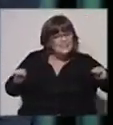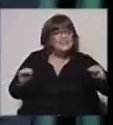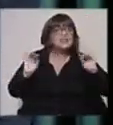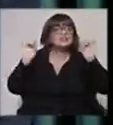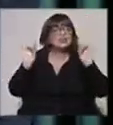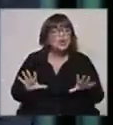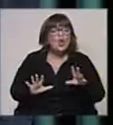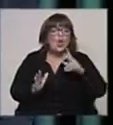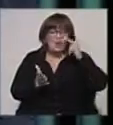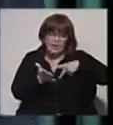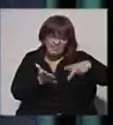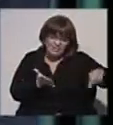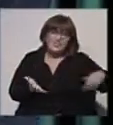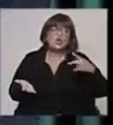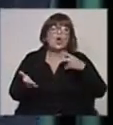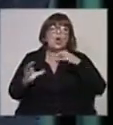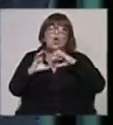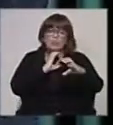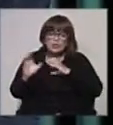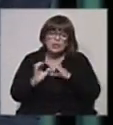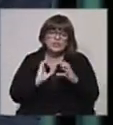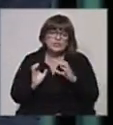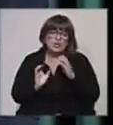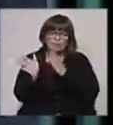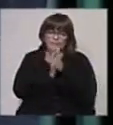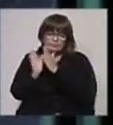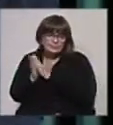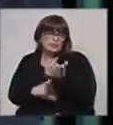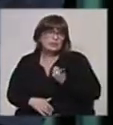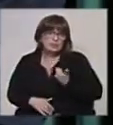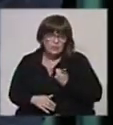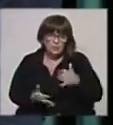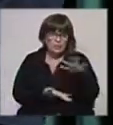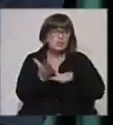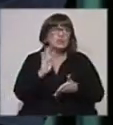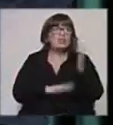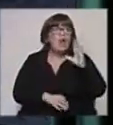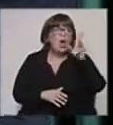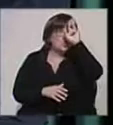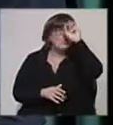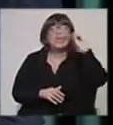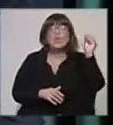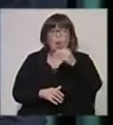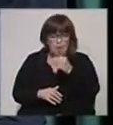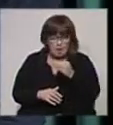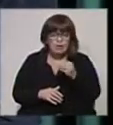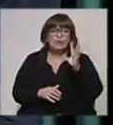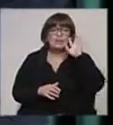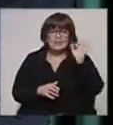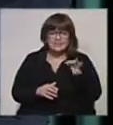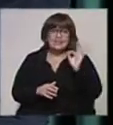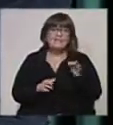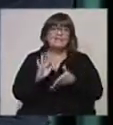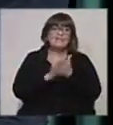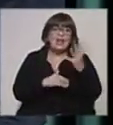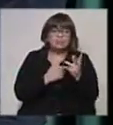serio de comunicación, de evacuación, de, bueno, si pasa algo, ¿a qué hospital vas a ir? Vas con trackers, vas